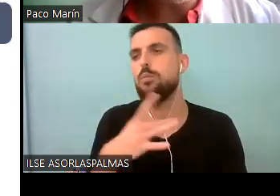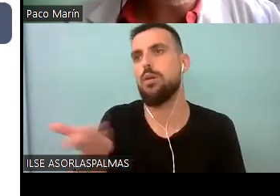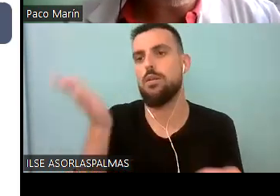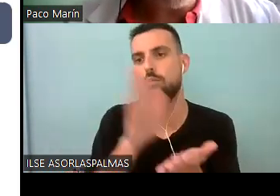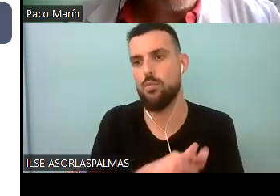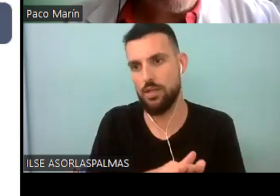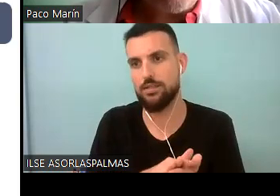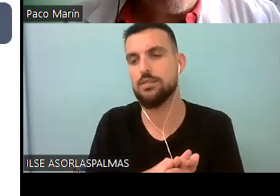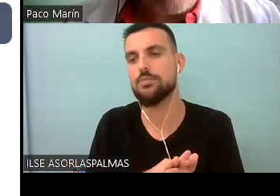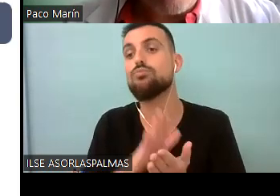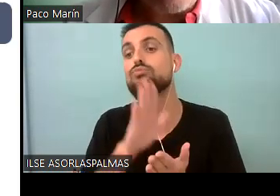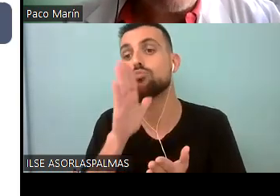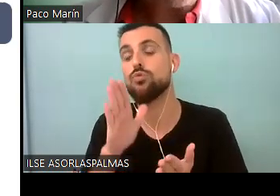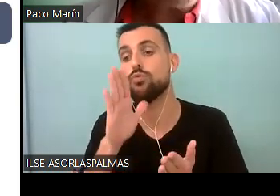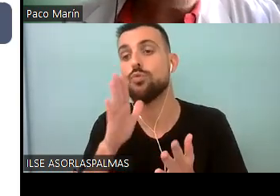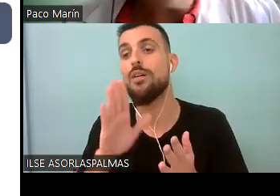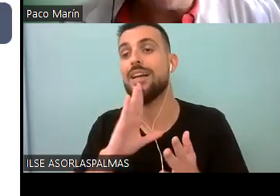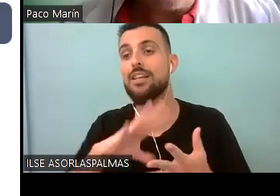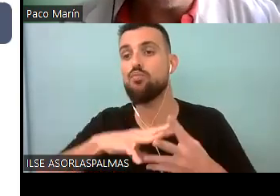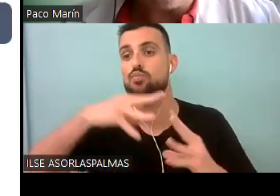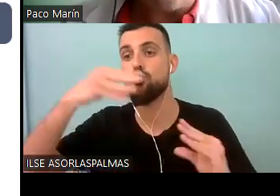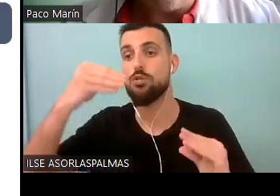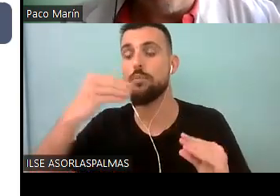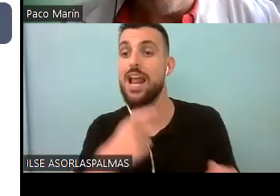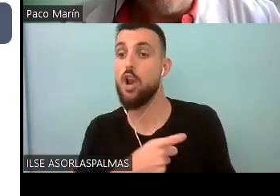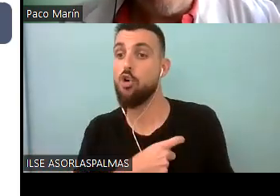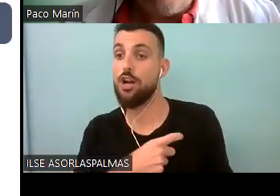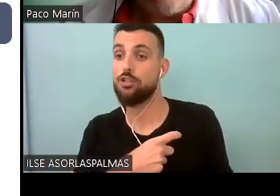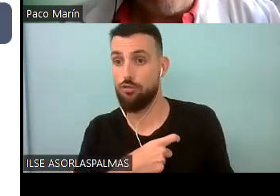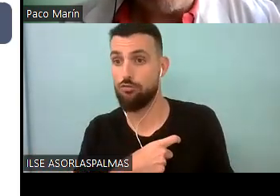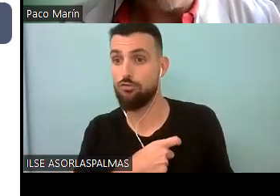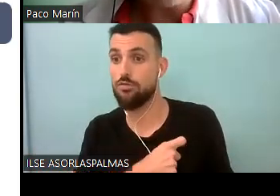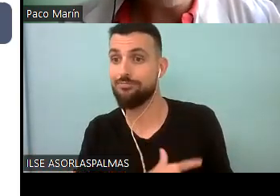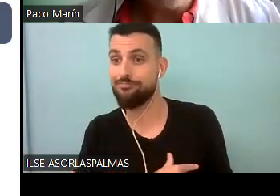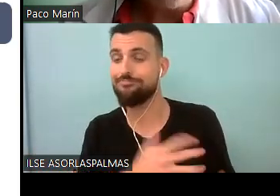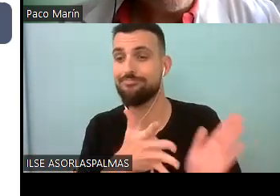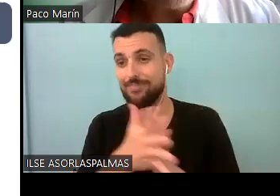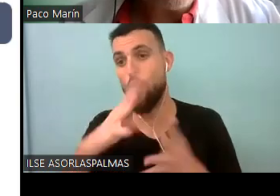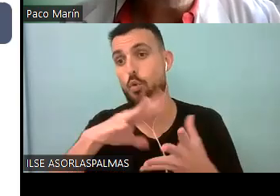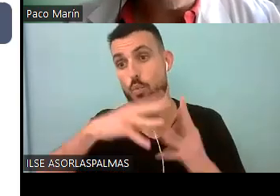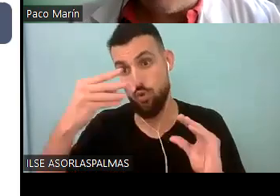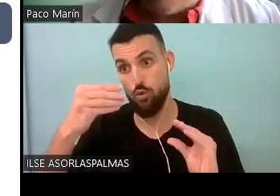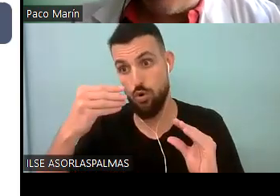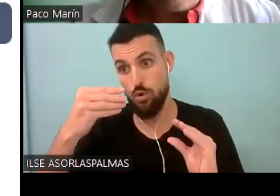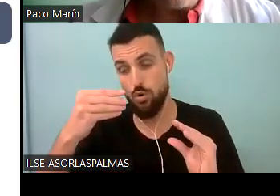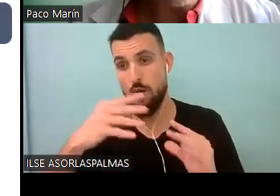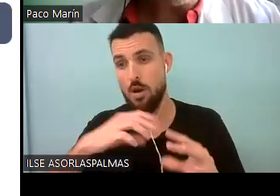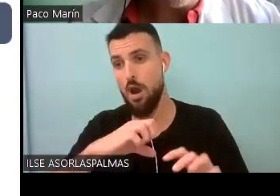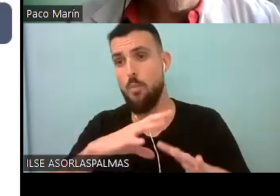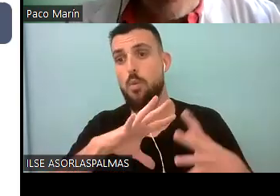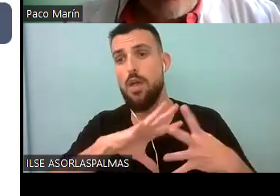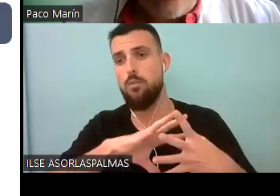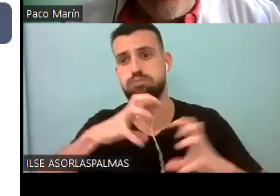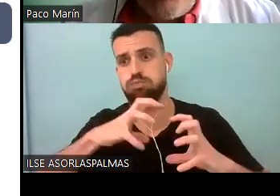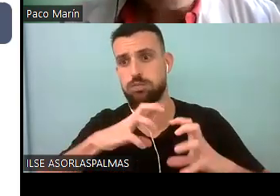en la contracción muscular, como comentábamos. Y el corazón no deja de ser un músculo. Por lo tanto, sí que es verdad que la mayoría del calcio está